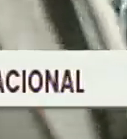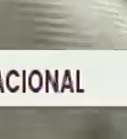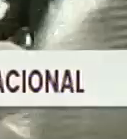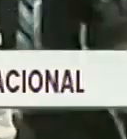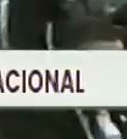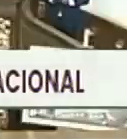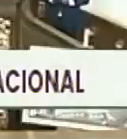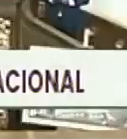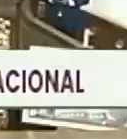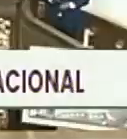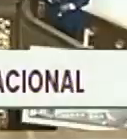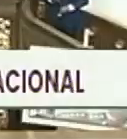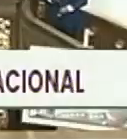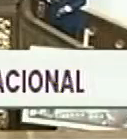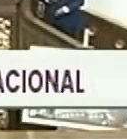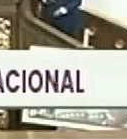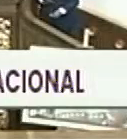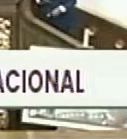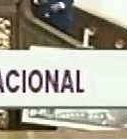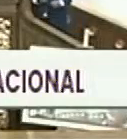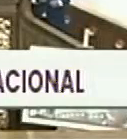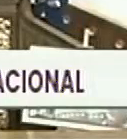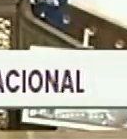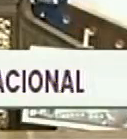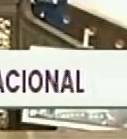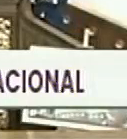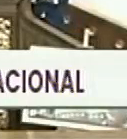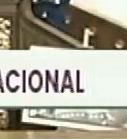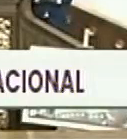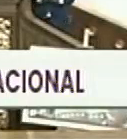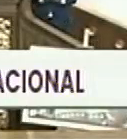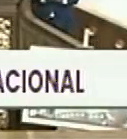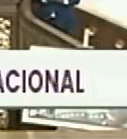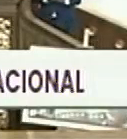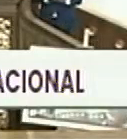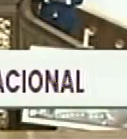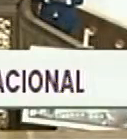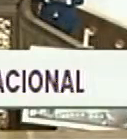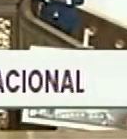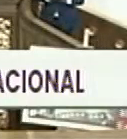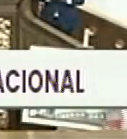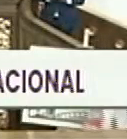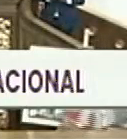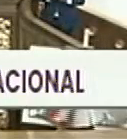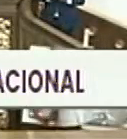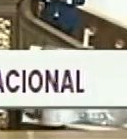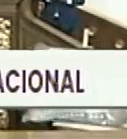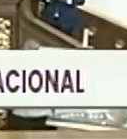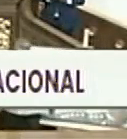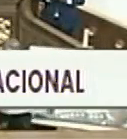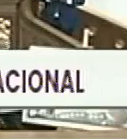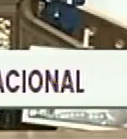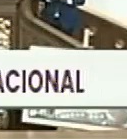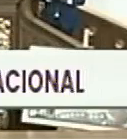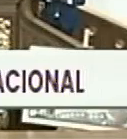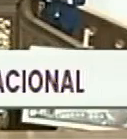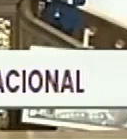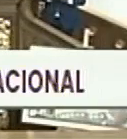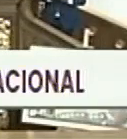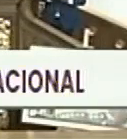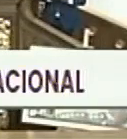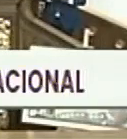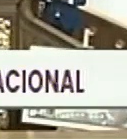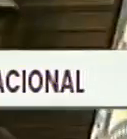de oradores. Recordemos que estos rectores y rectoras van a ser elegidos por la plenaria por mayoría calificada